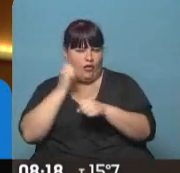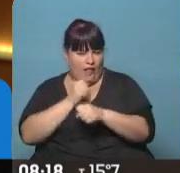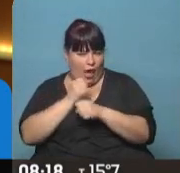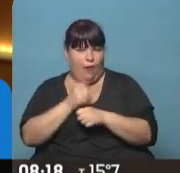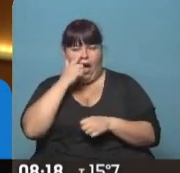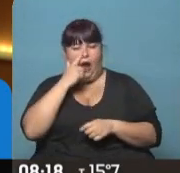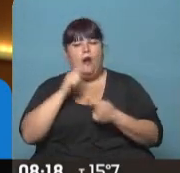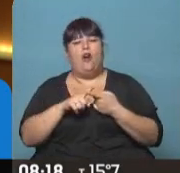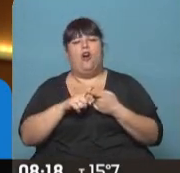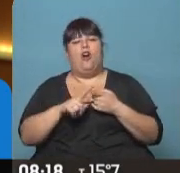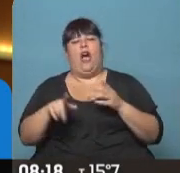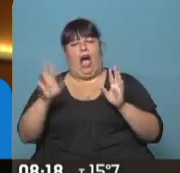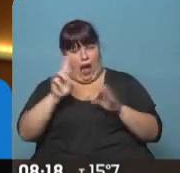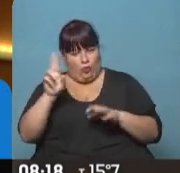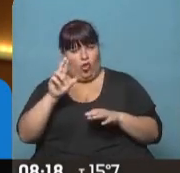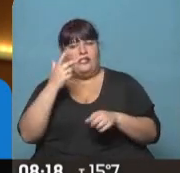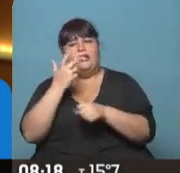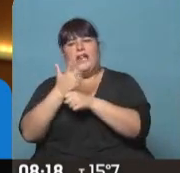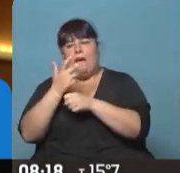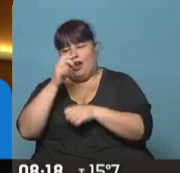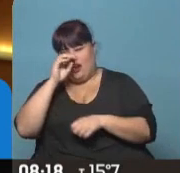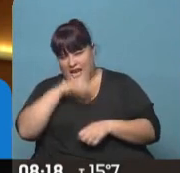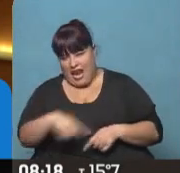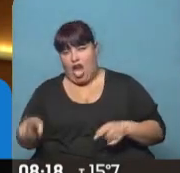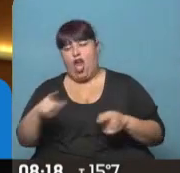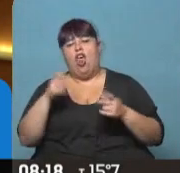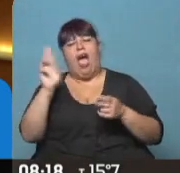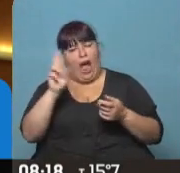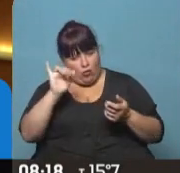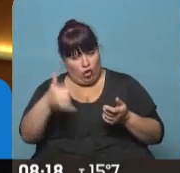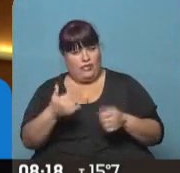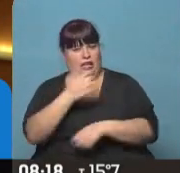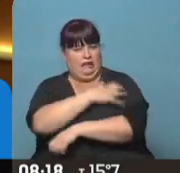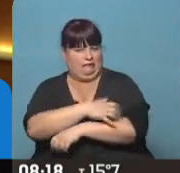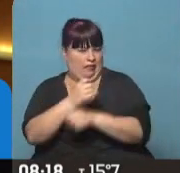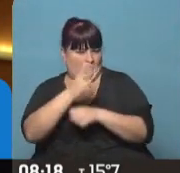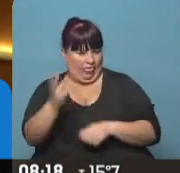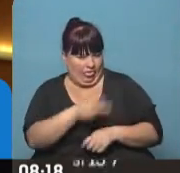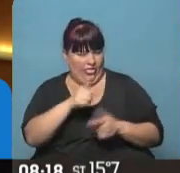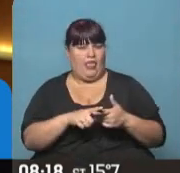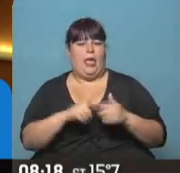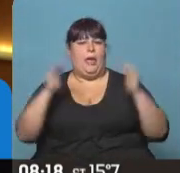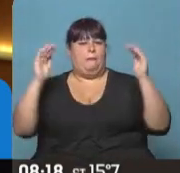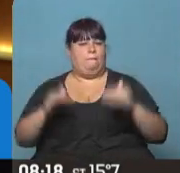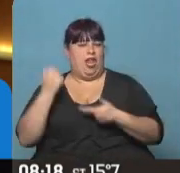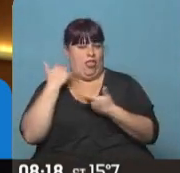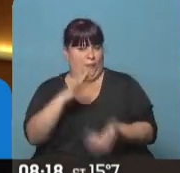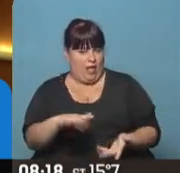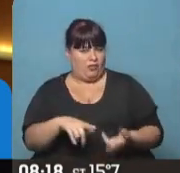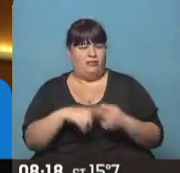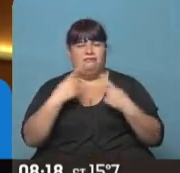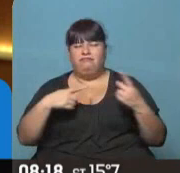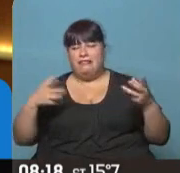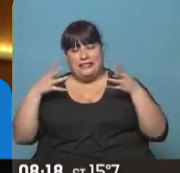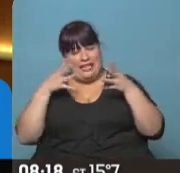trabajo, legaliza la tercerización, legaliza la precarización laboral, baja las indemnizaciones, o sea,